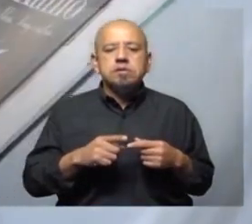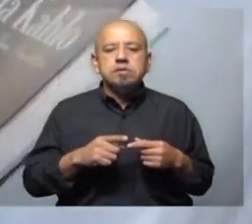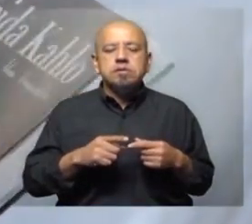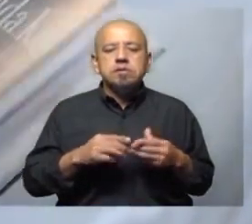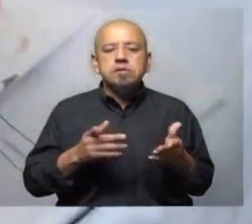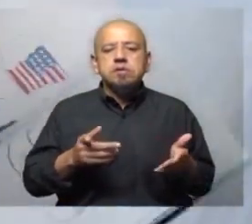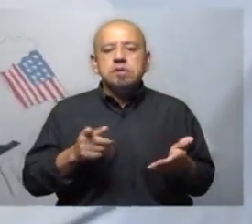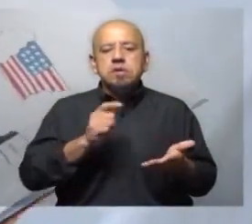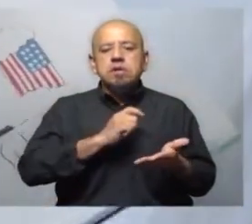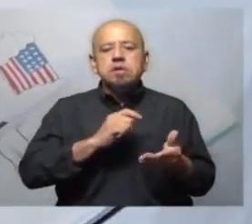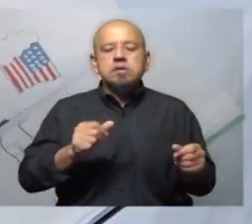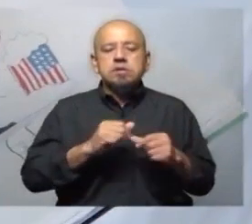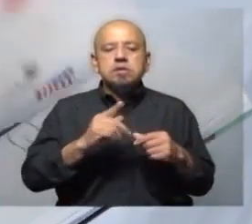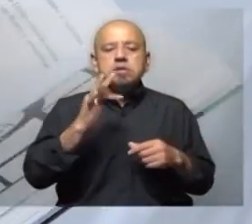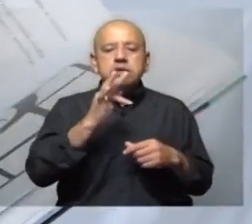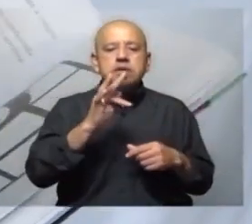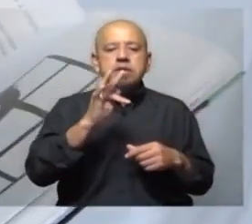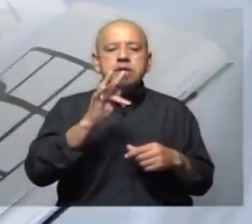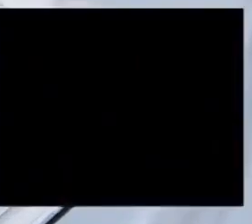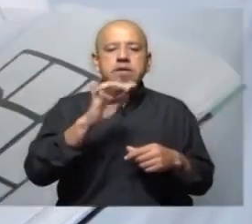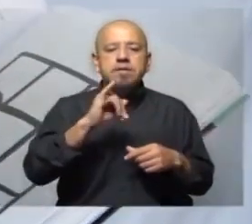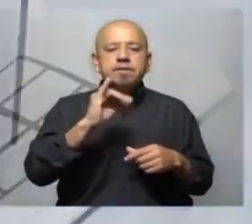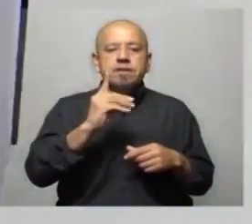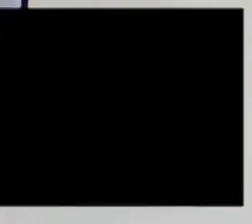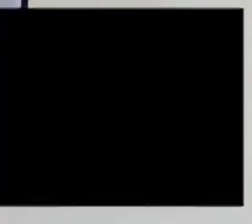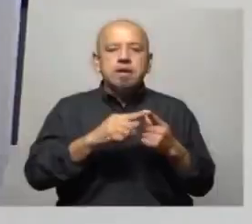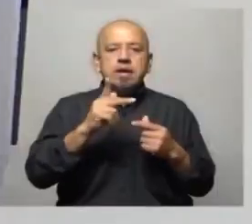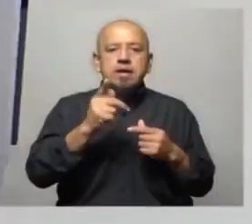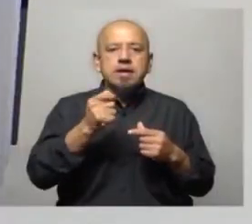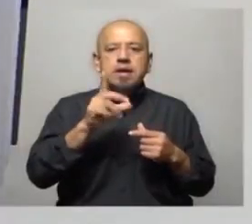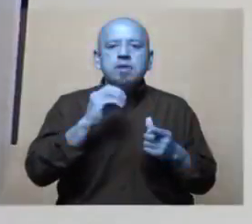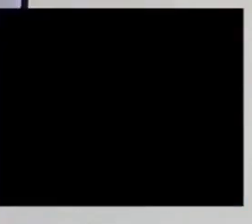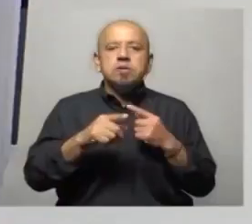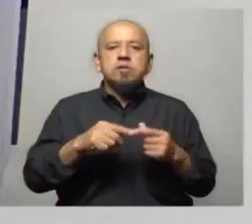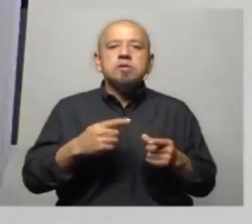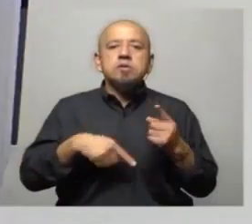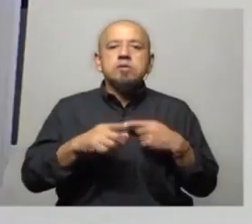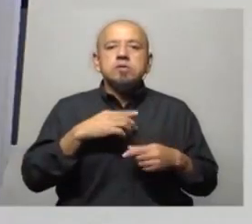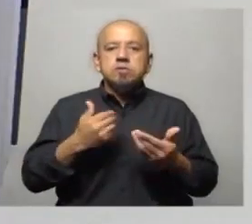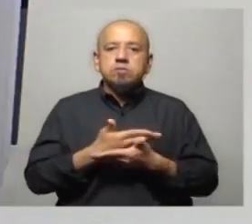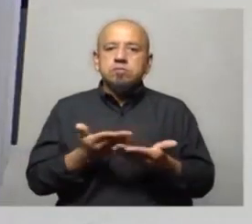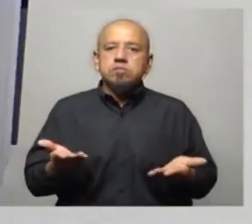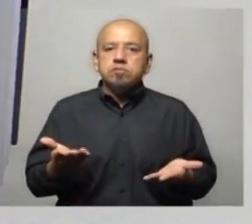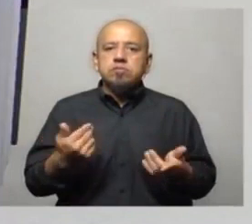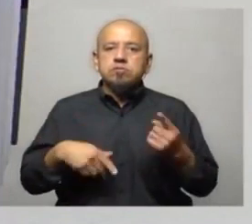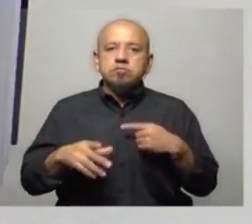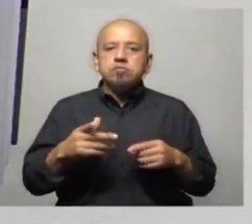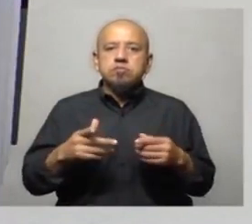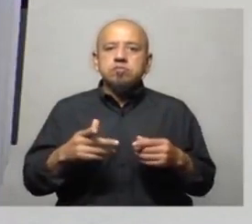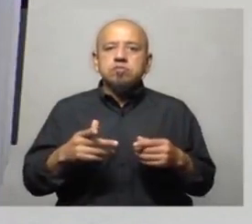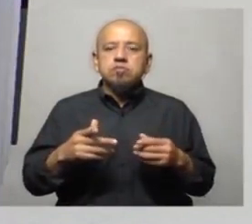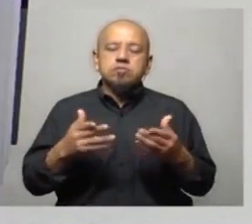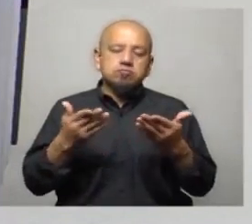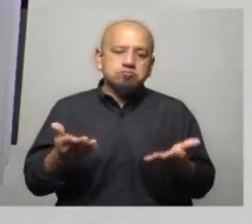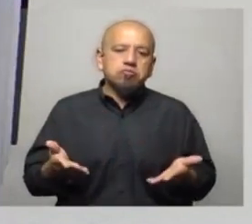arrancó con una biografía de Frida Kahlo escrita en primera persona y bellamente ilustrada y